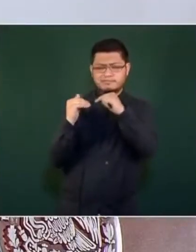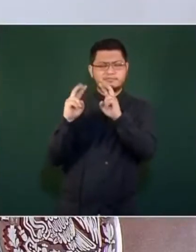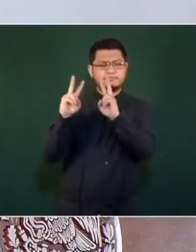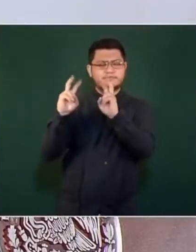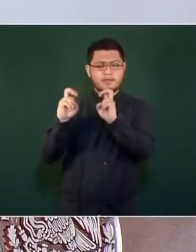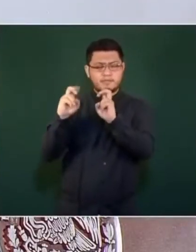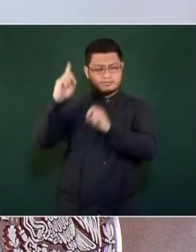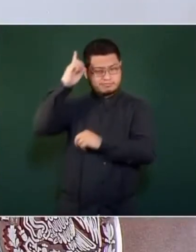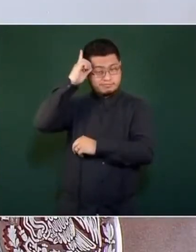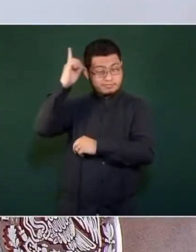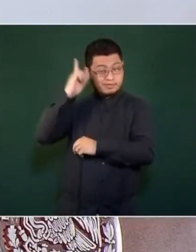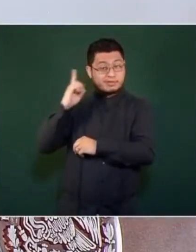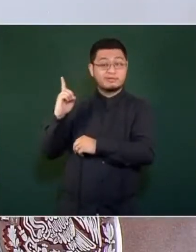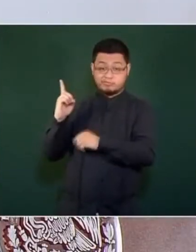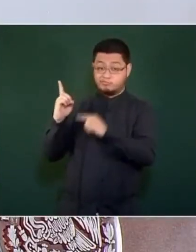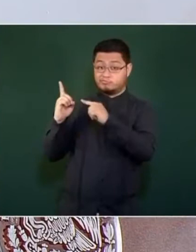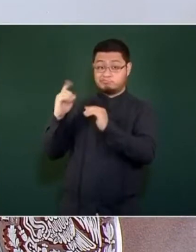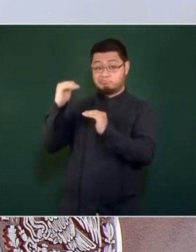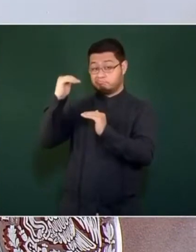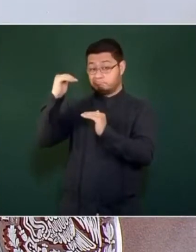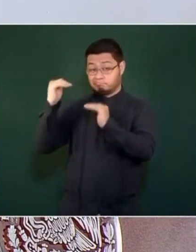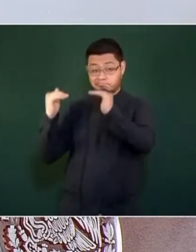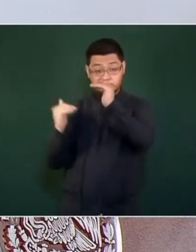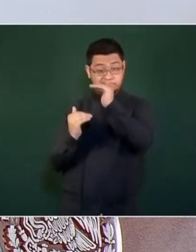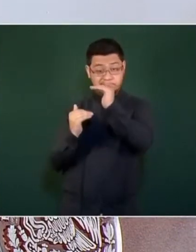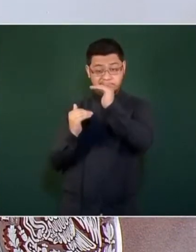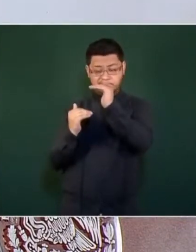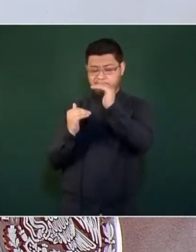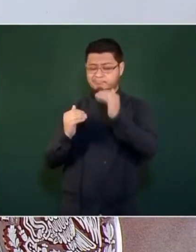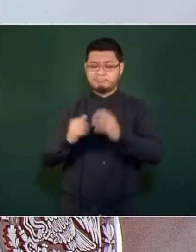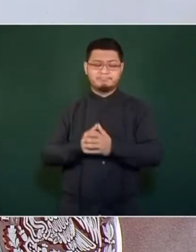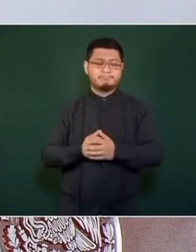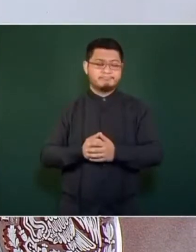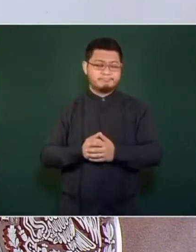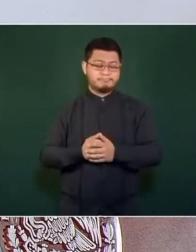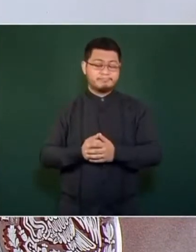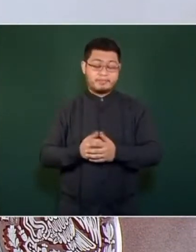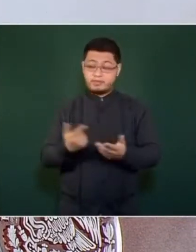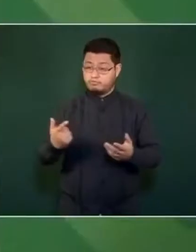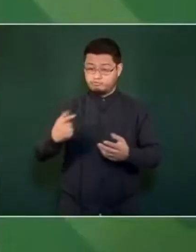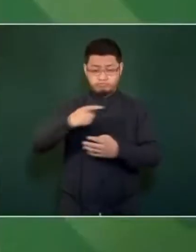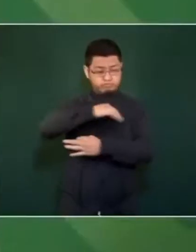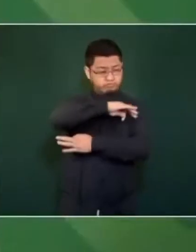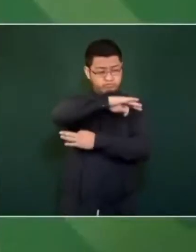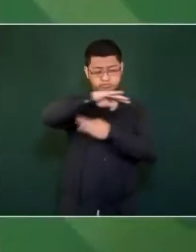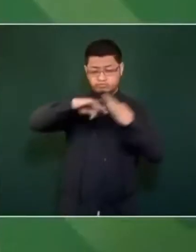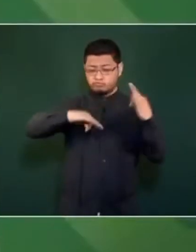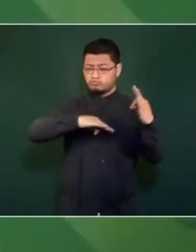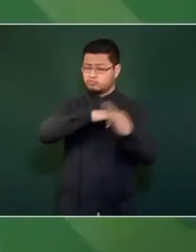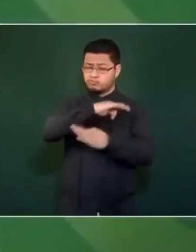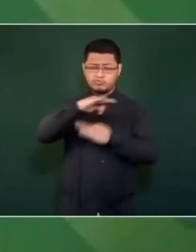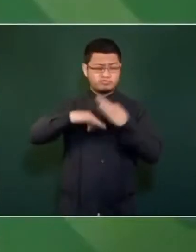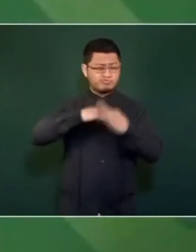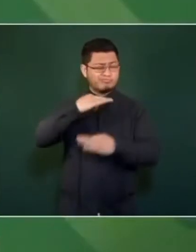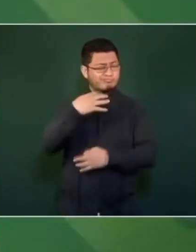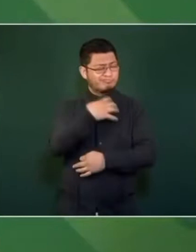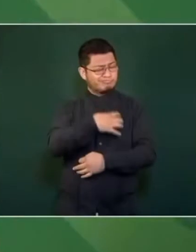todo el país y lo celebramos mucho,